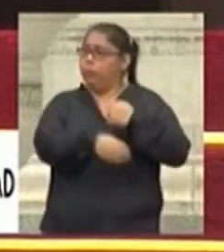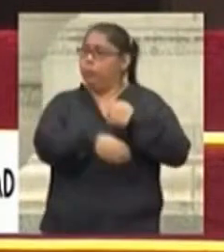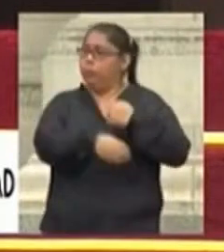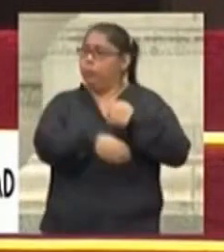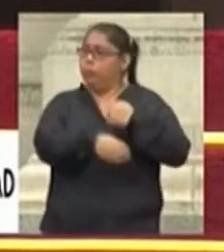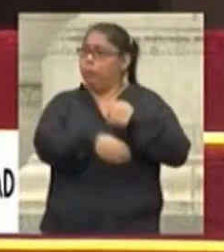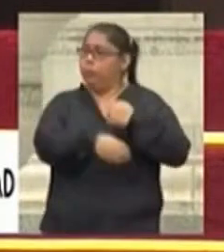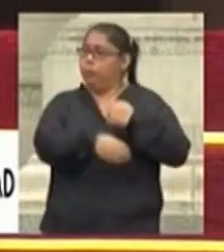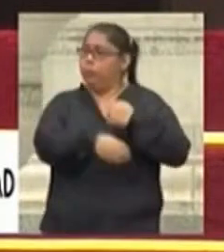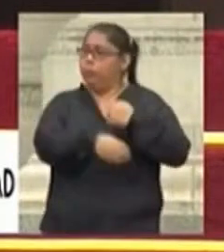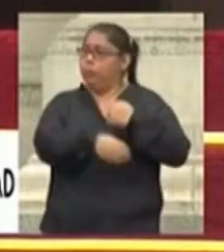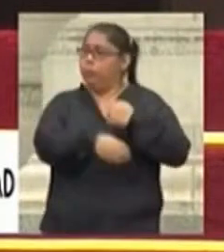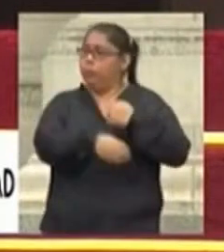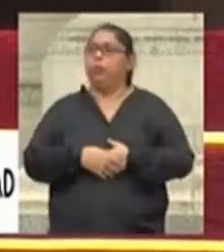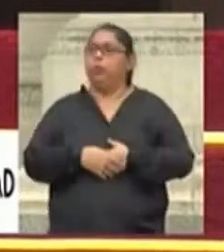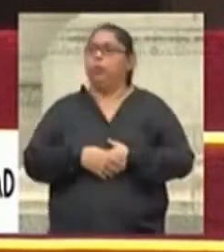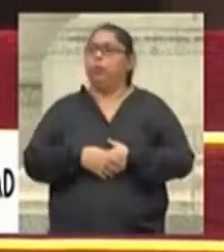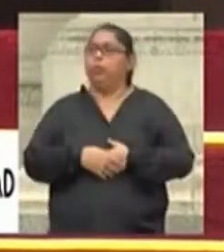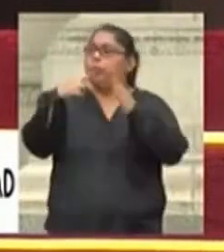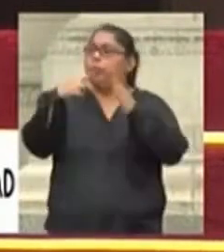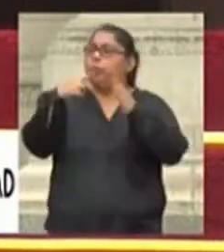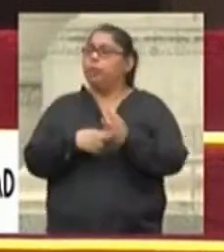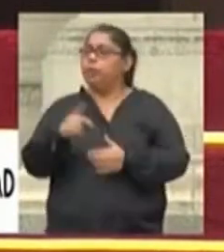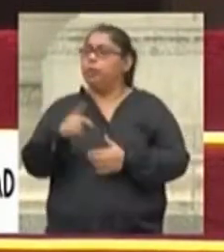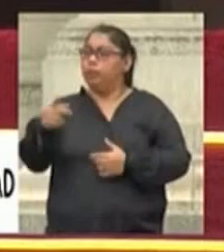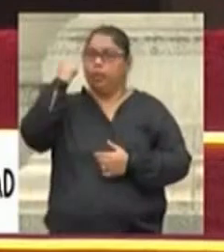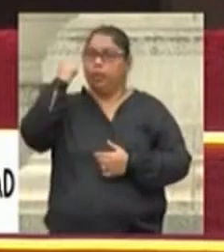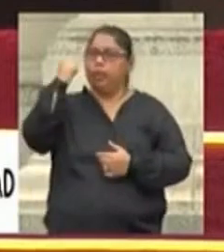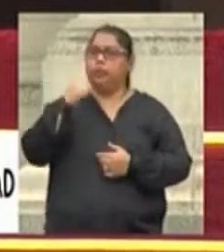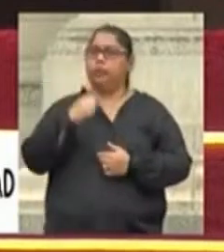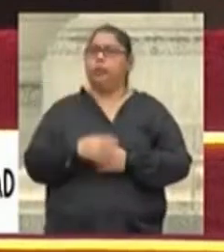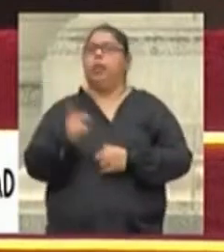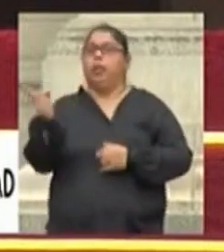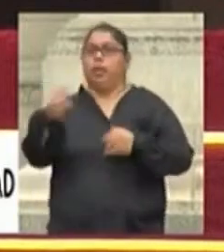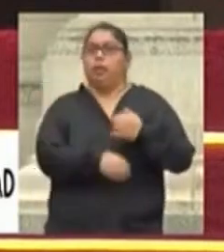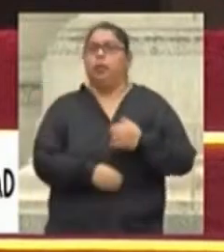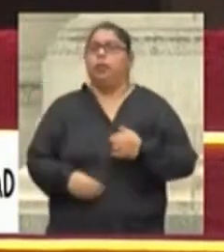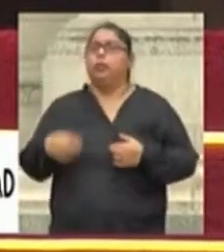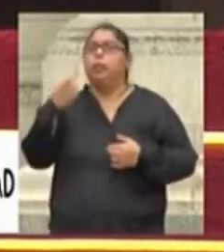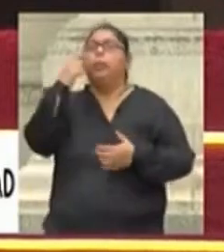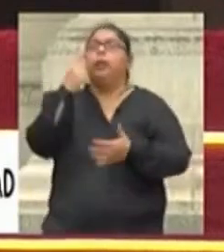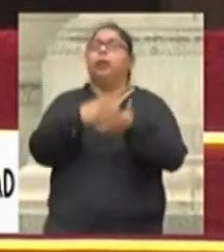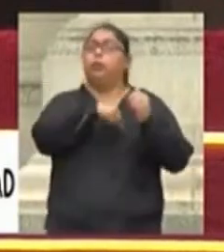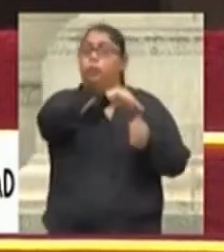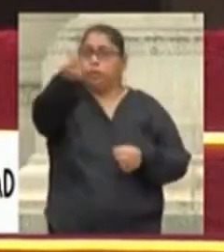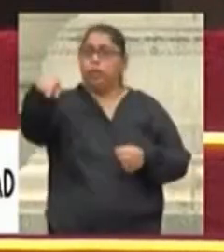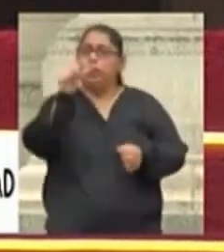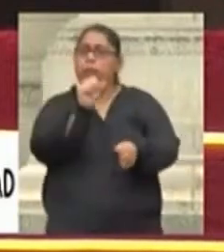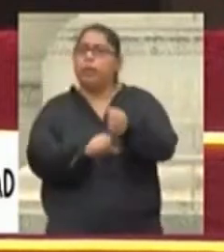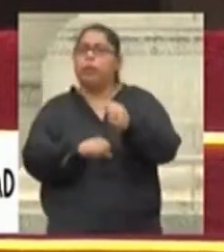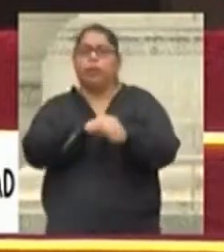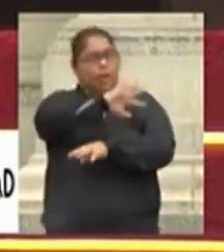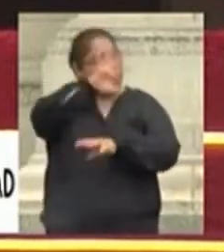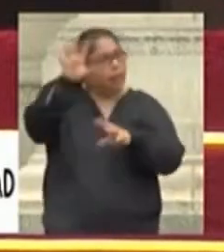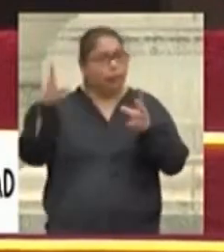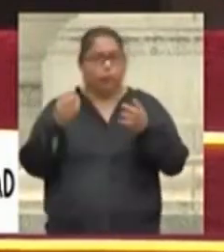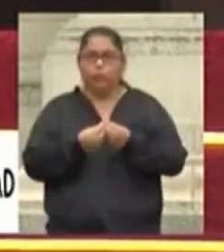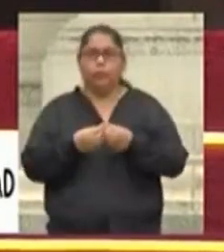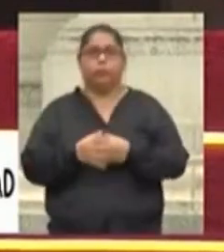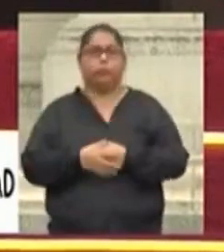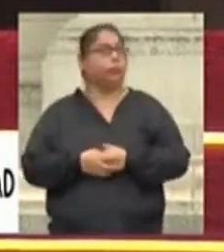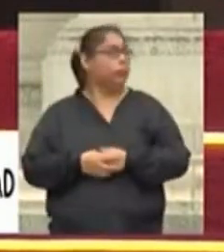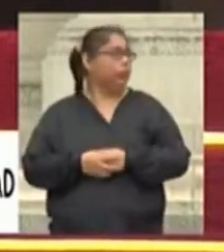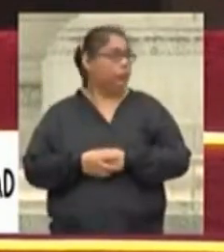asumamos en la responsable tomen el proyecto y tomen los derechos en el congreso para que estos hermanos tengan todo el